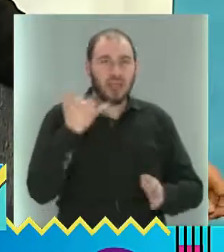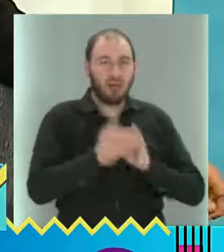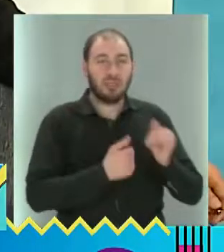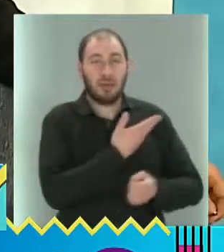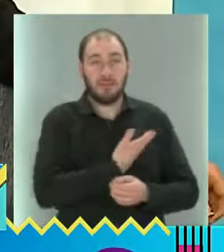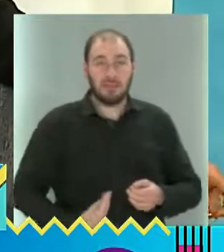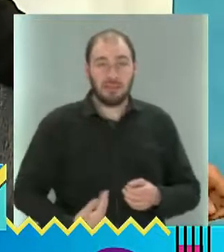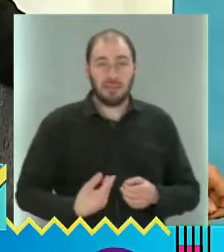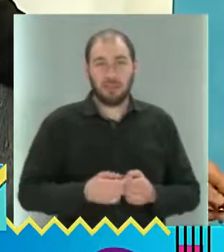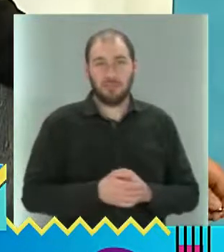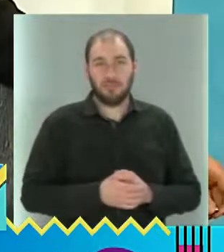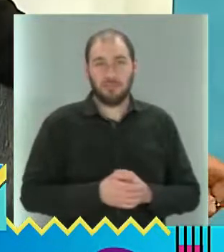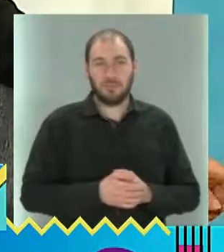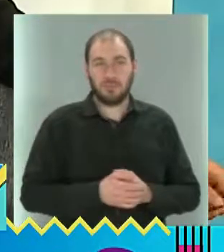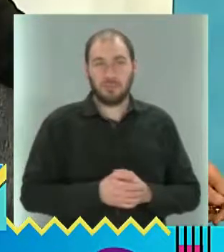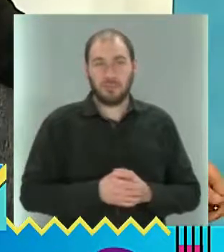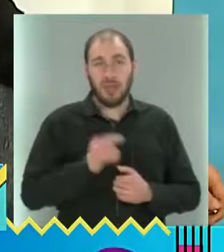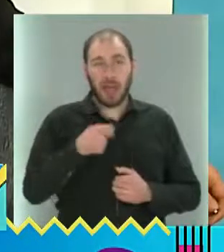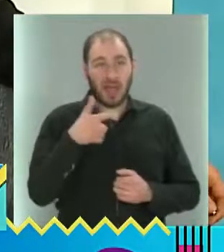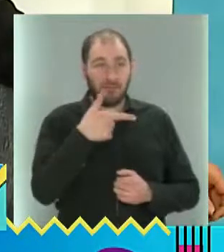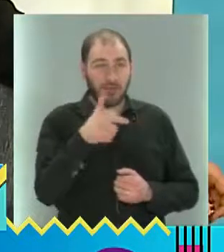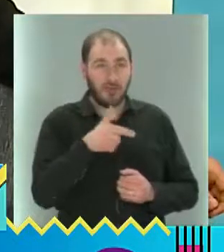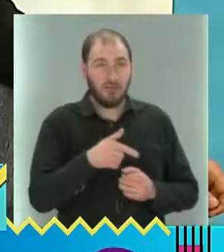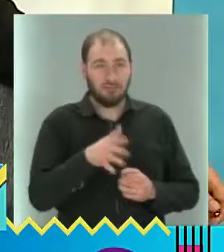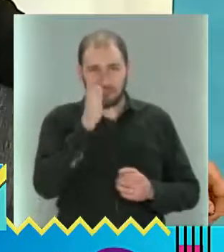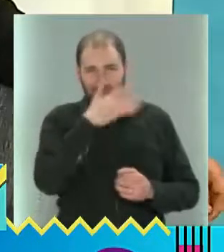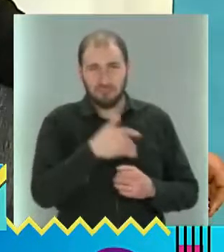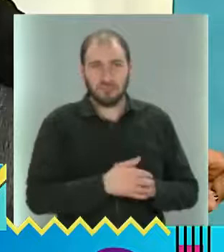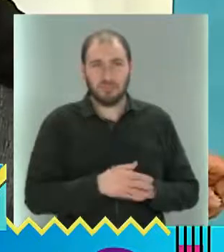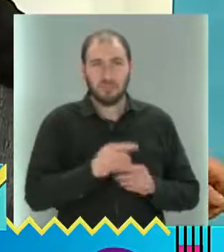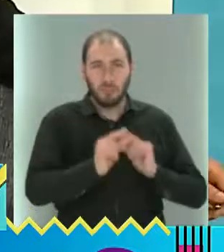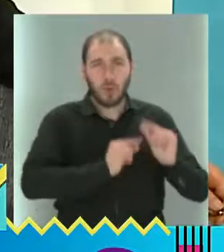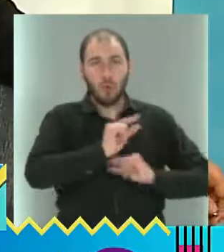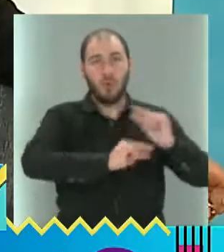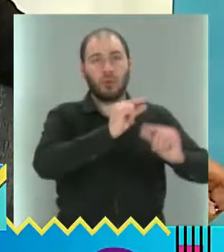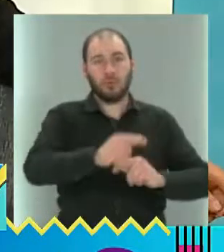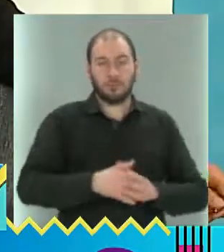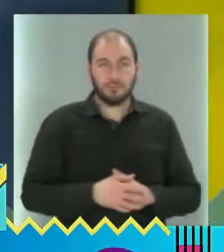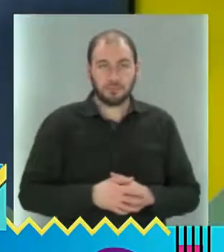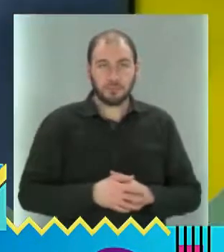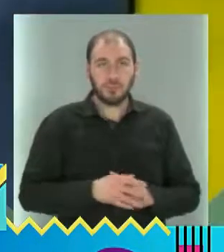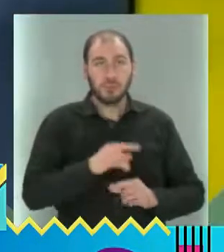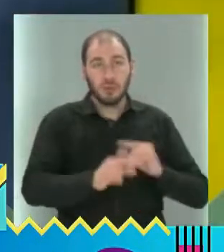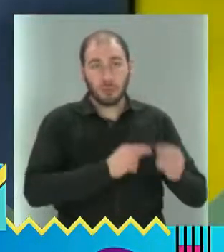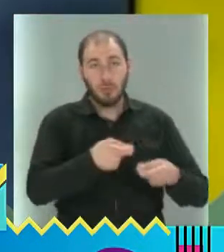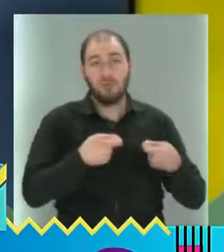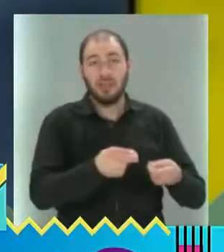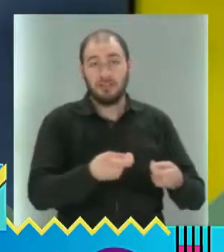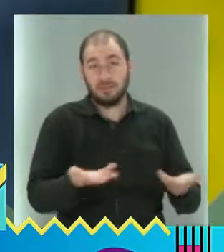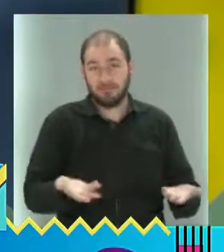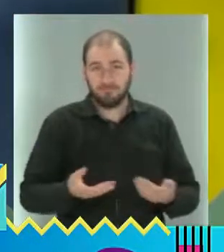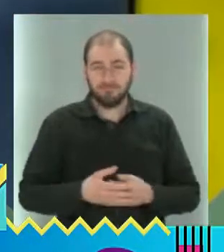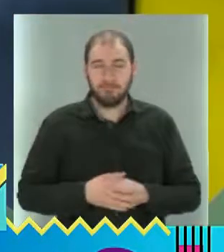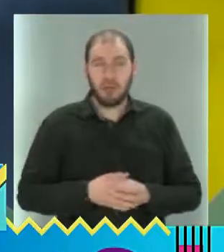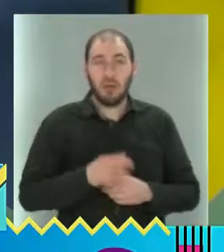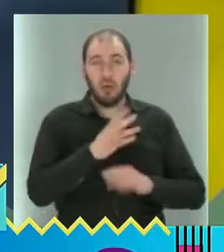presidente en ese video, sí, un poquito más viejo, ¿no? El gradualismo. Dice, bueno, pero el gradualismo hay que financiarlo. O sea,